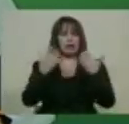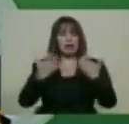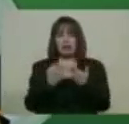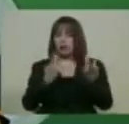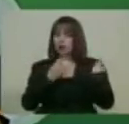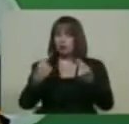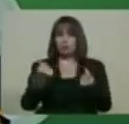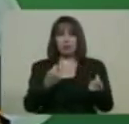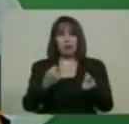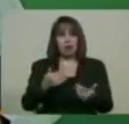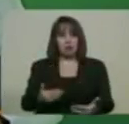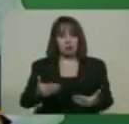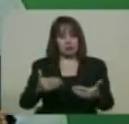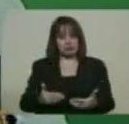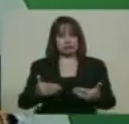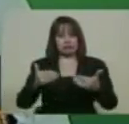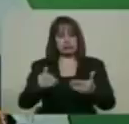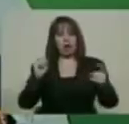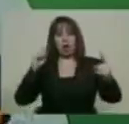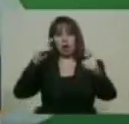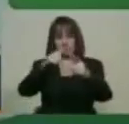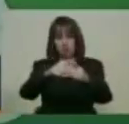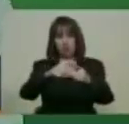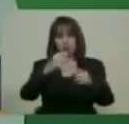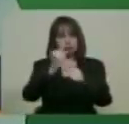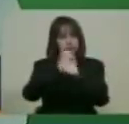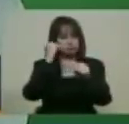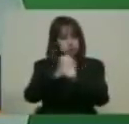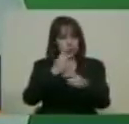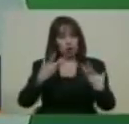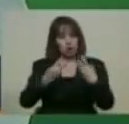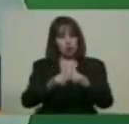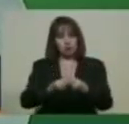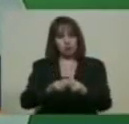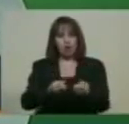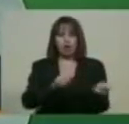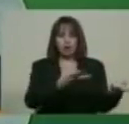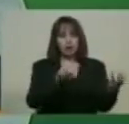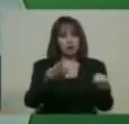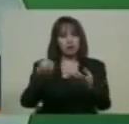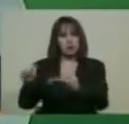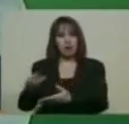mientras avanzamos hacia ese objetivo, hay que cuidar el bienestar